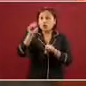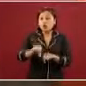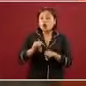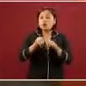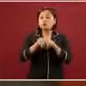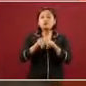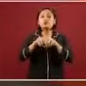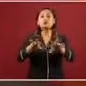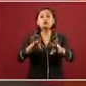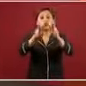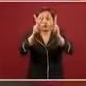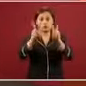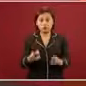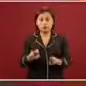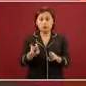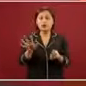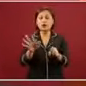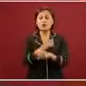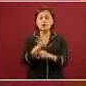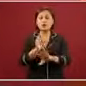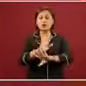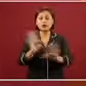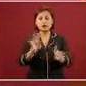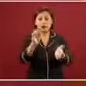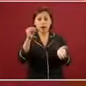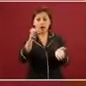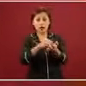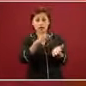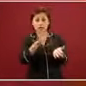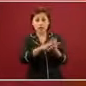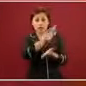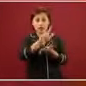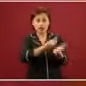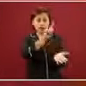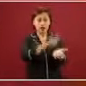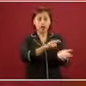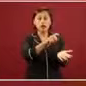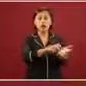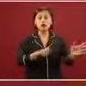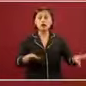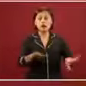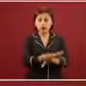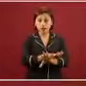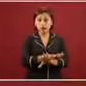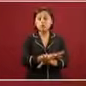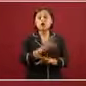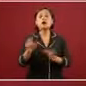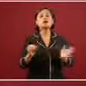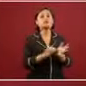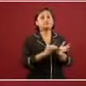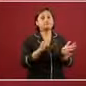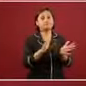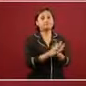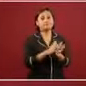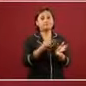ley y es delito grave lo de la